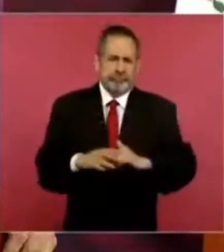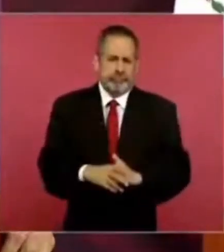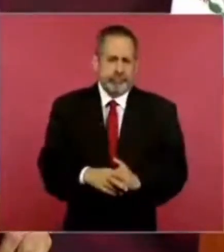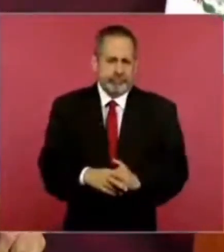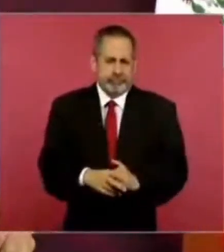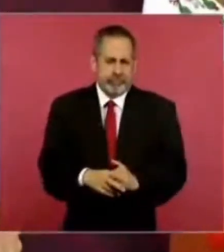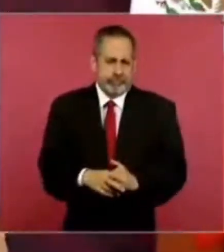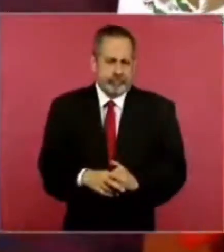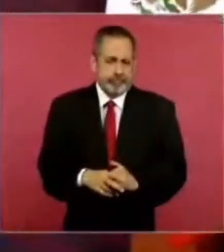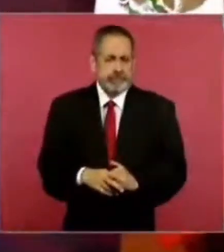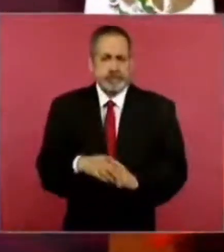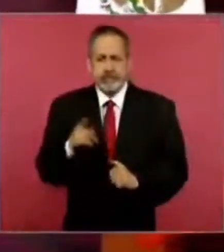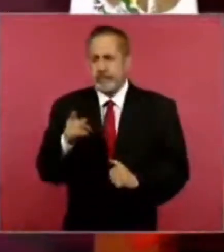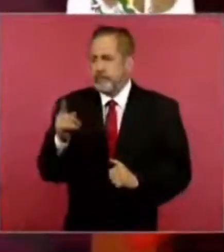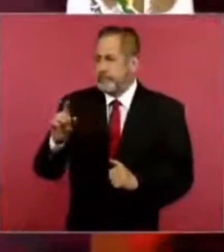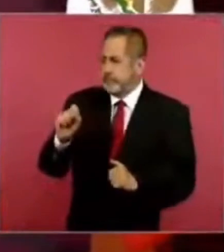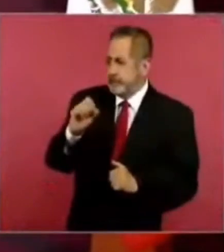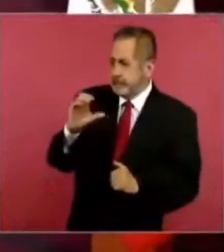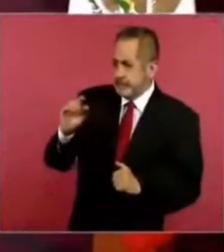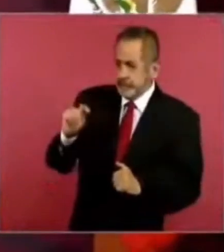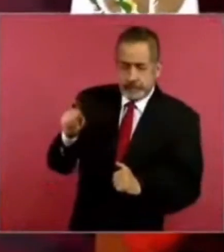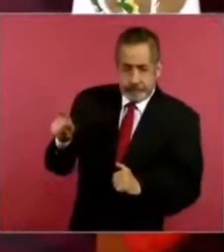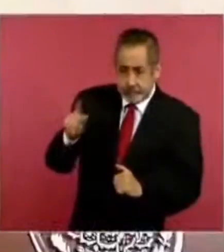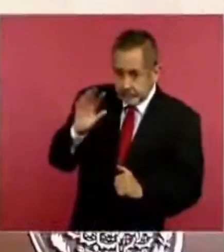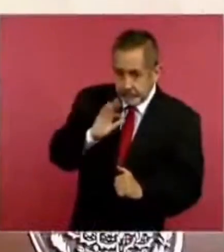Ya comunicación,